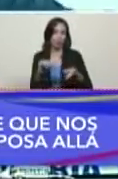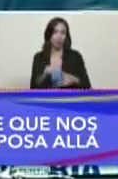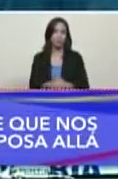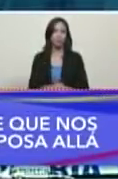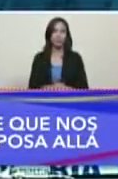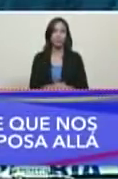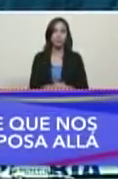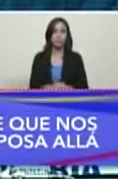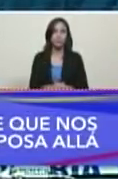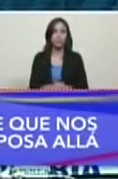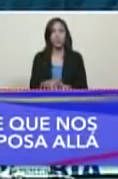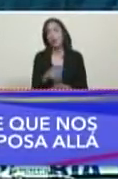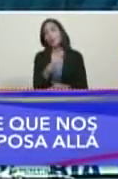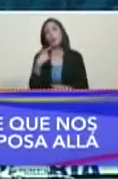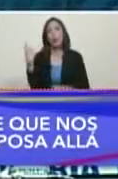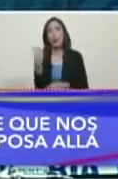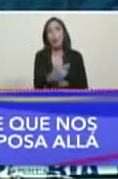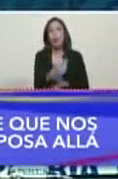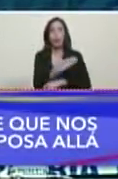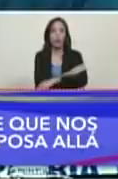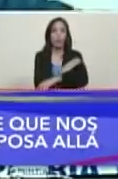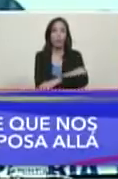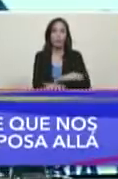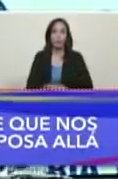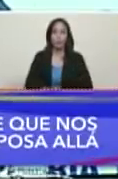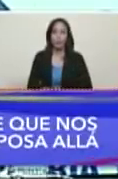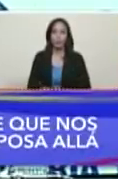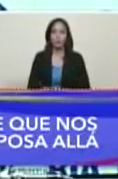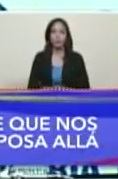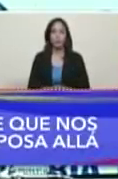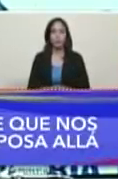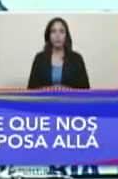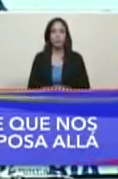Le dan órdenes a la derecha fascista venezolana